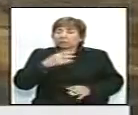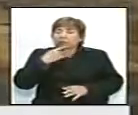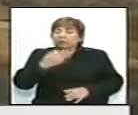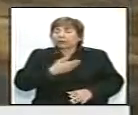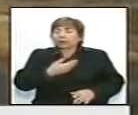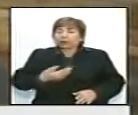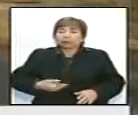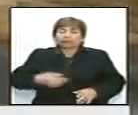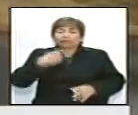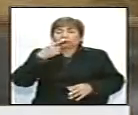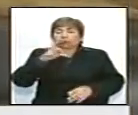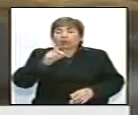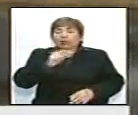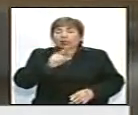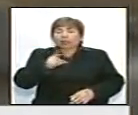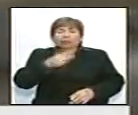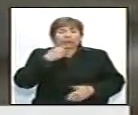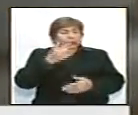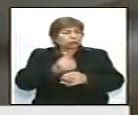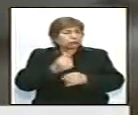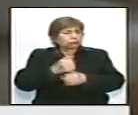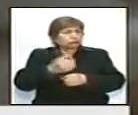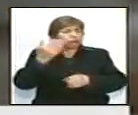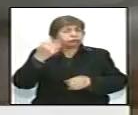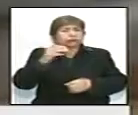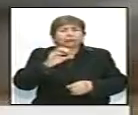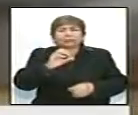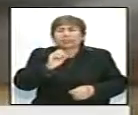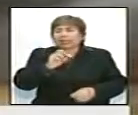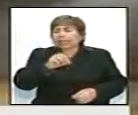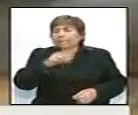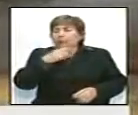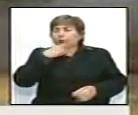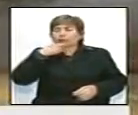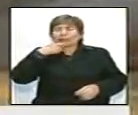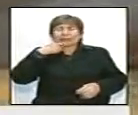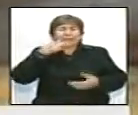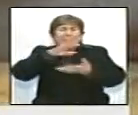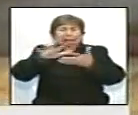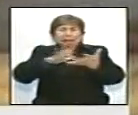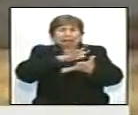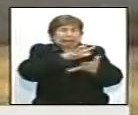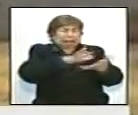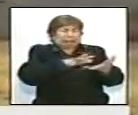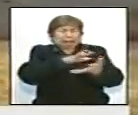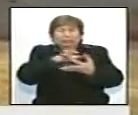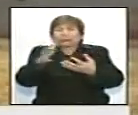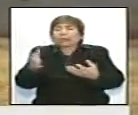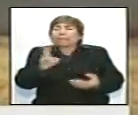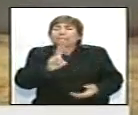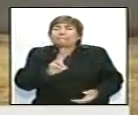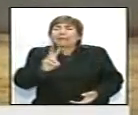Lazo denunció que las operaciones que realizó la minera Cercapuquio siguen contaminando uno de los afluentes